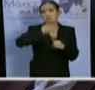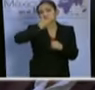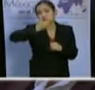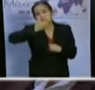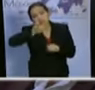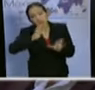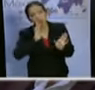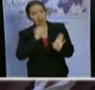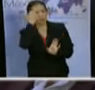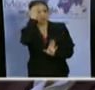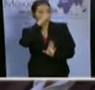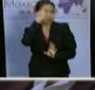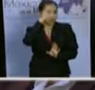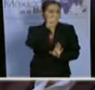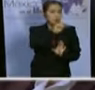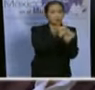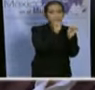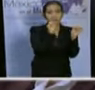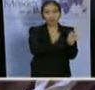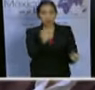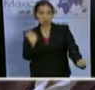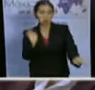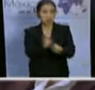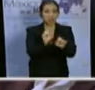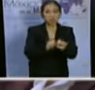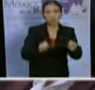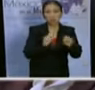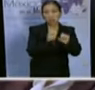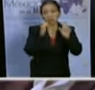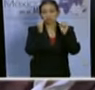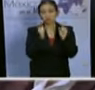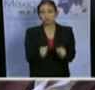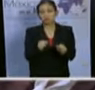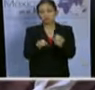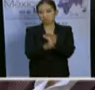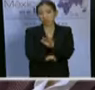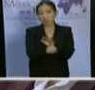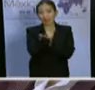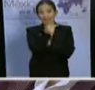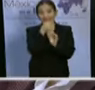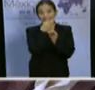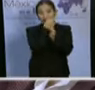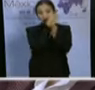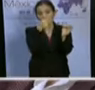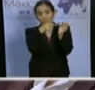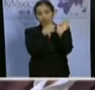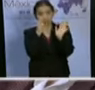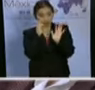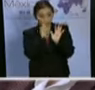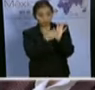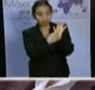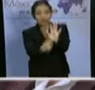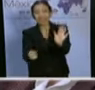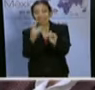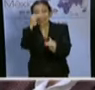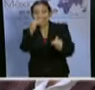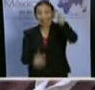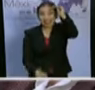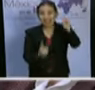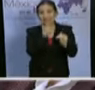tradicionales, experimentadas, con sistemas de protección social sólidos. Estos informes revelaban que el incremento de la desigualdad en